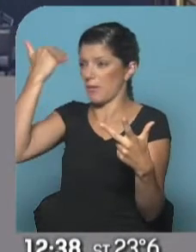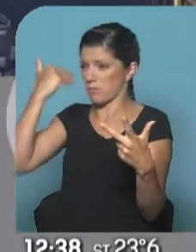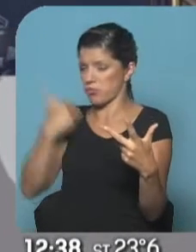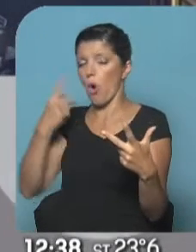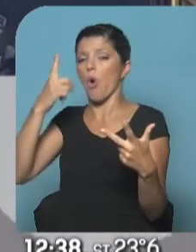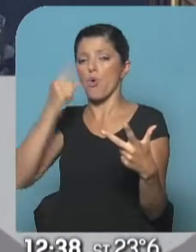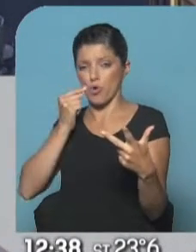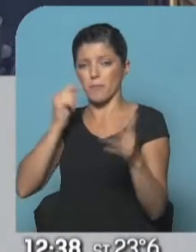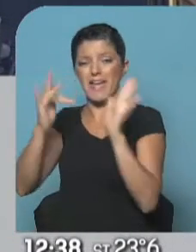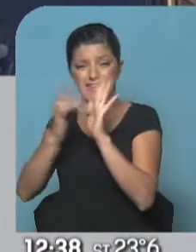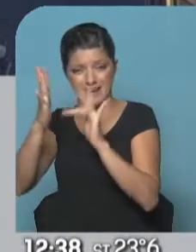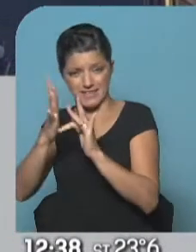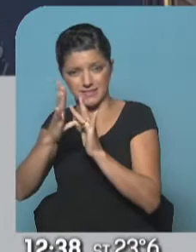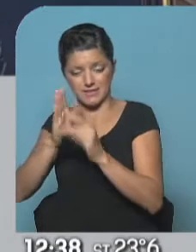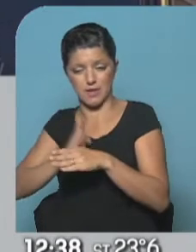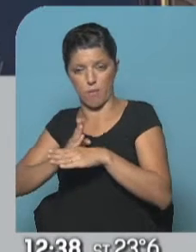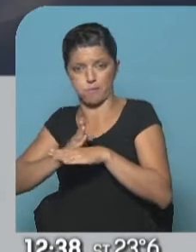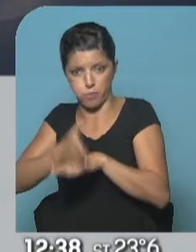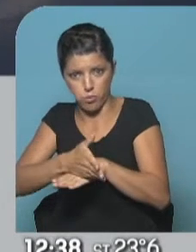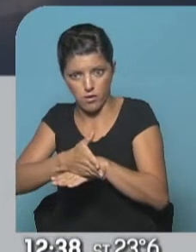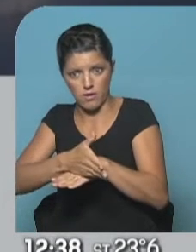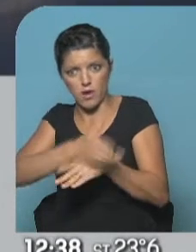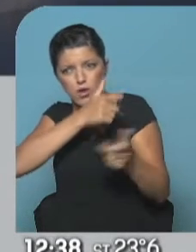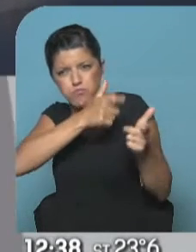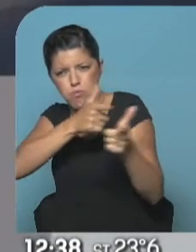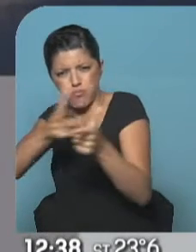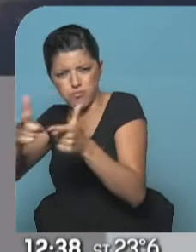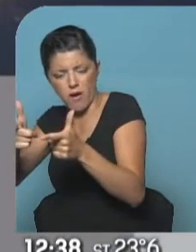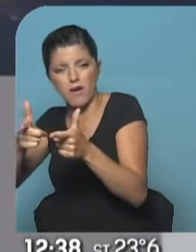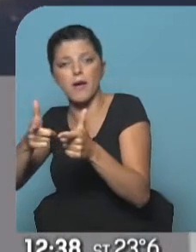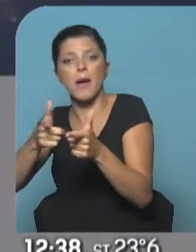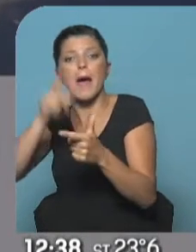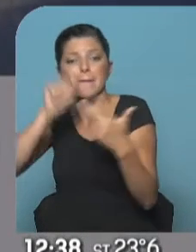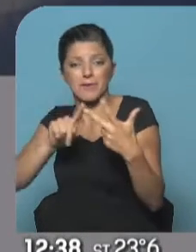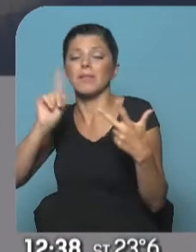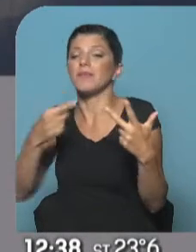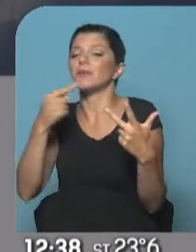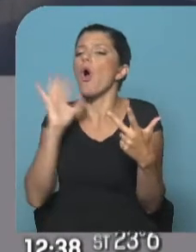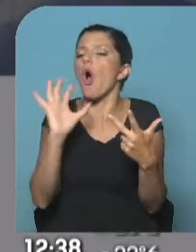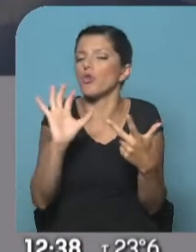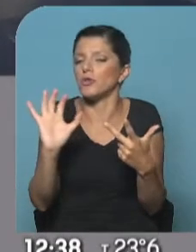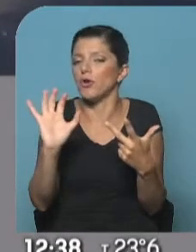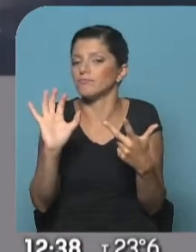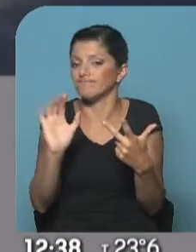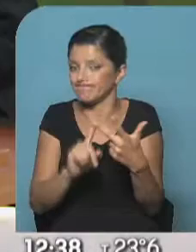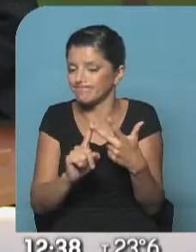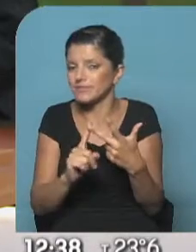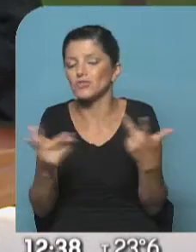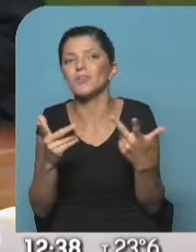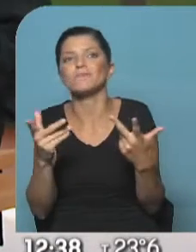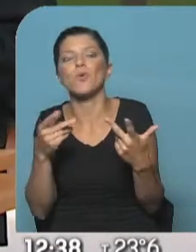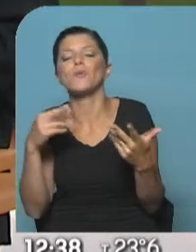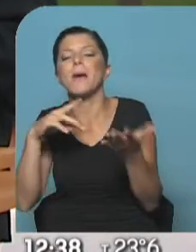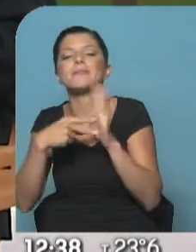en una iglesia en Charlottesville, en Estados Unidos, y abatió a la gente que había allí dentro, también hablamos de crimen de odio. No hay una definición clara,